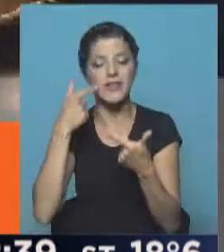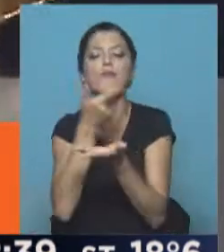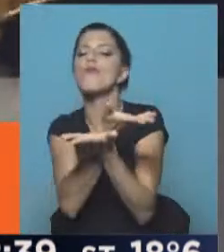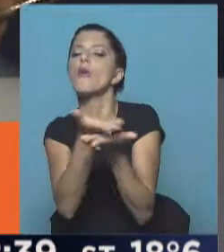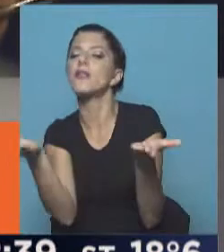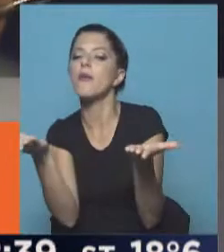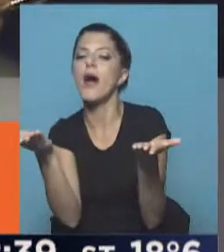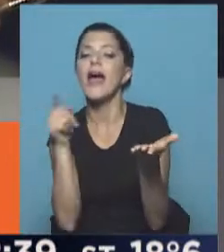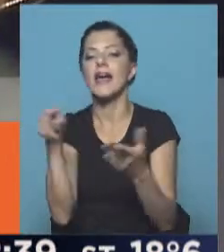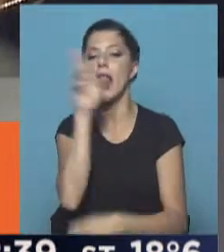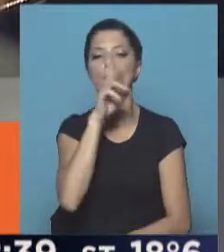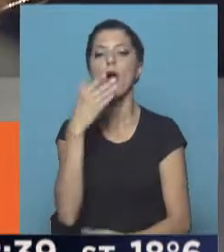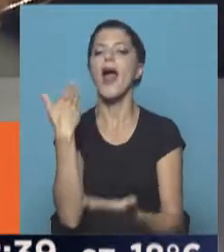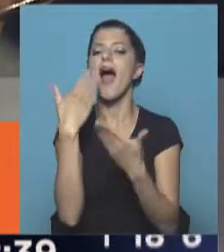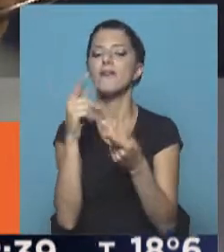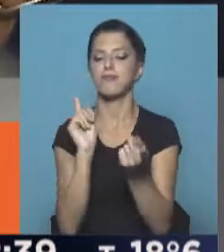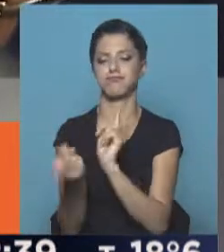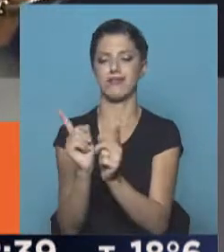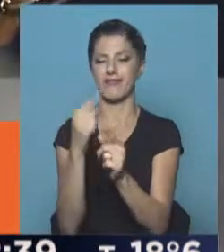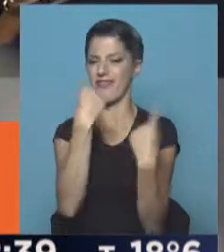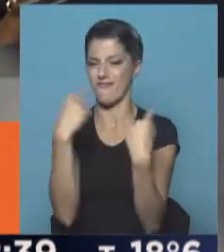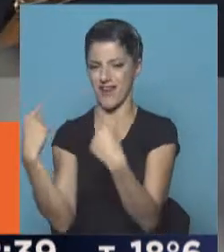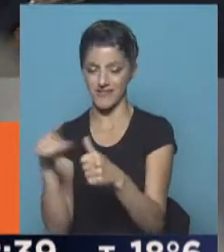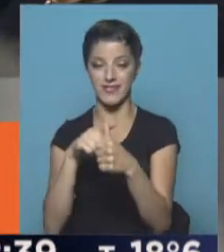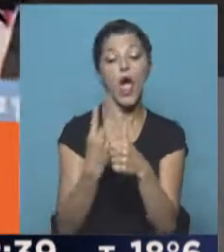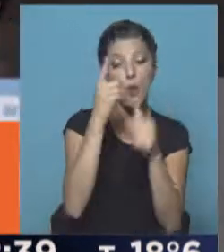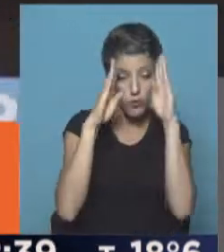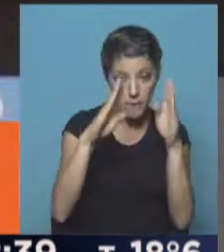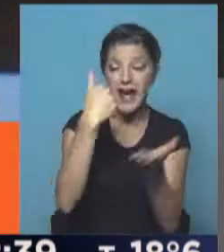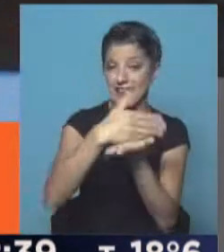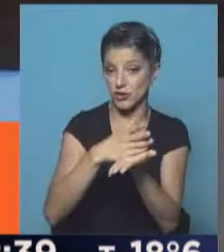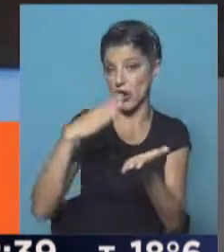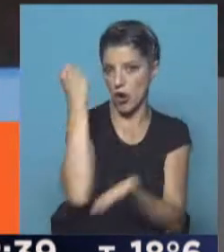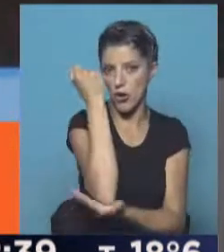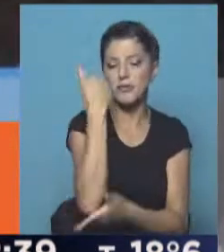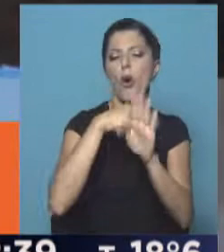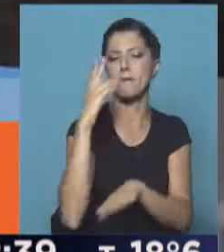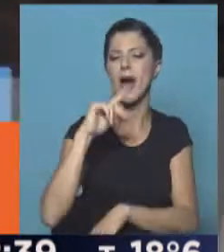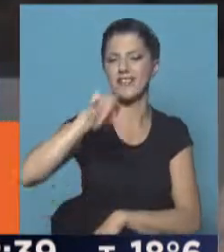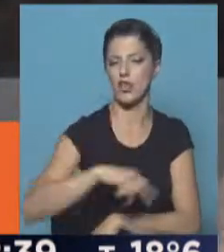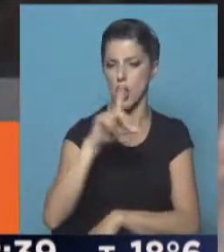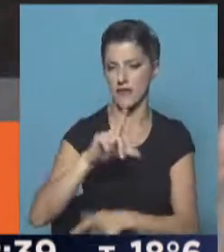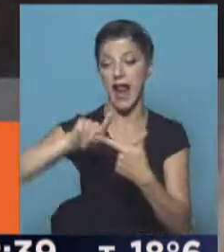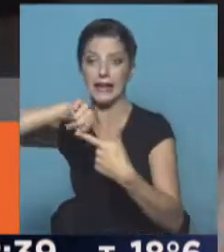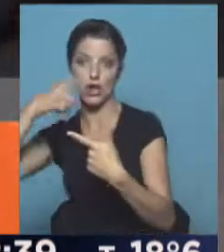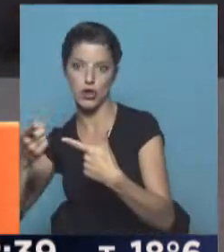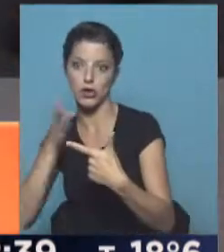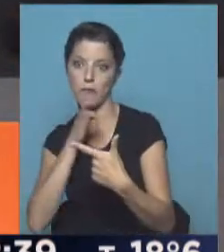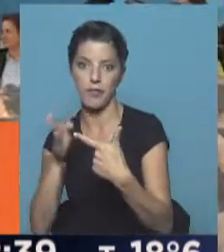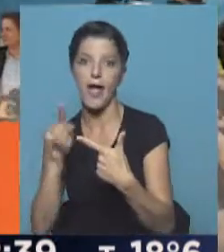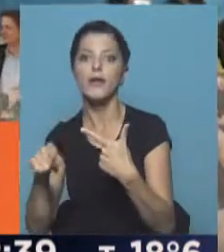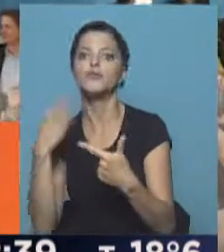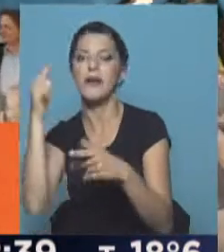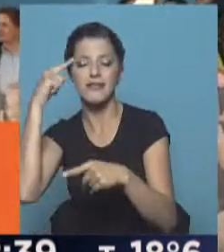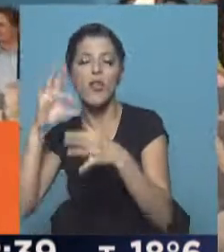el doble discurso de Hillary. Uno más neoliberal para los poderes económicos y otro de corte social para las bases